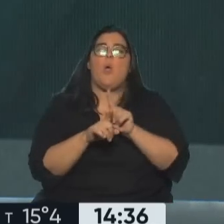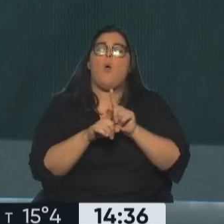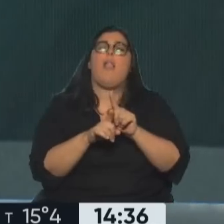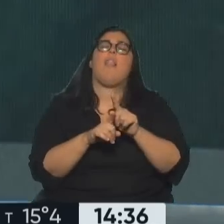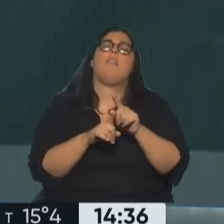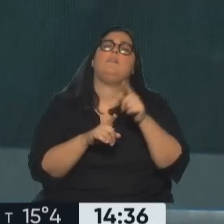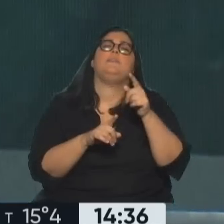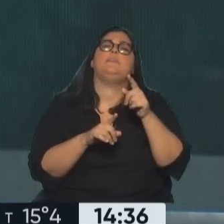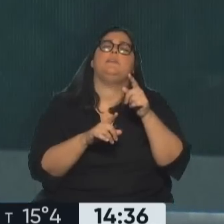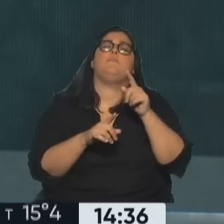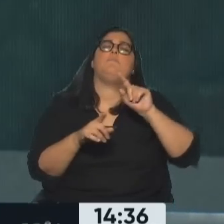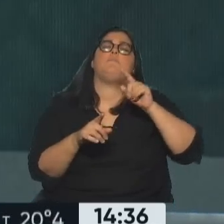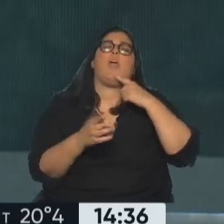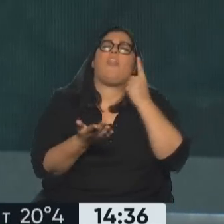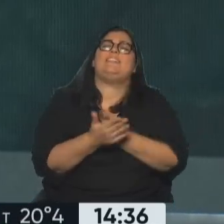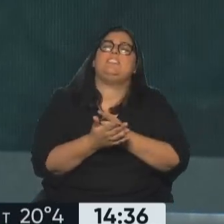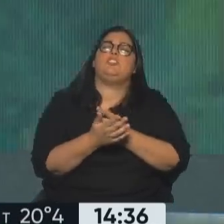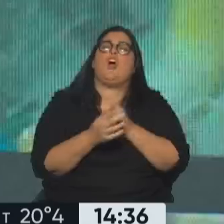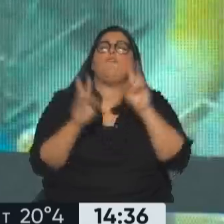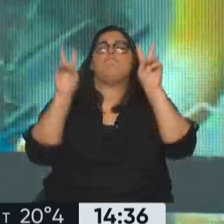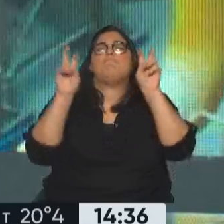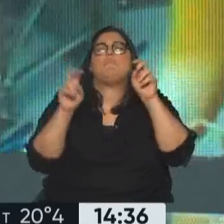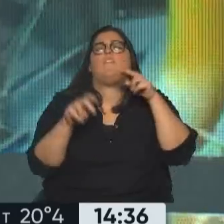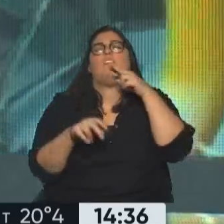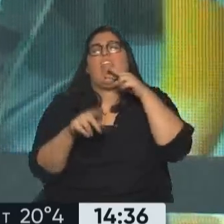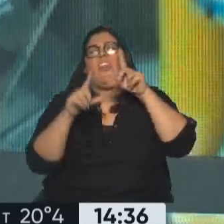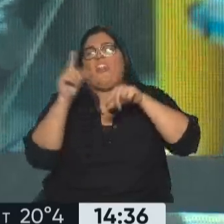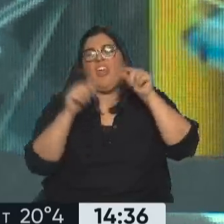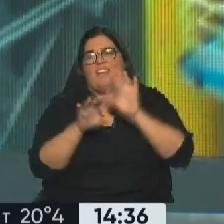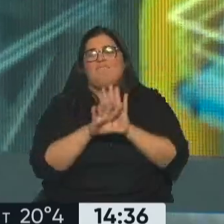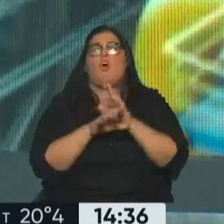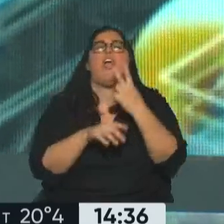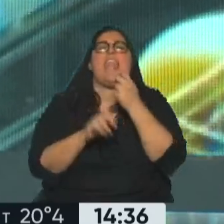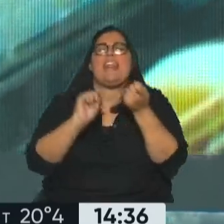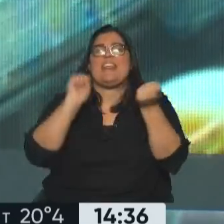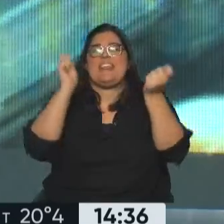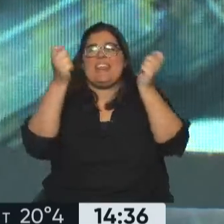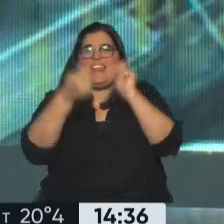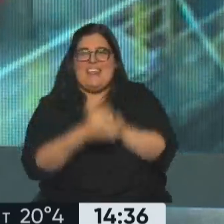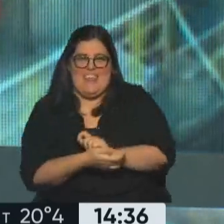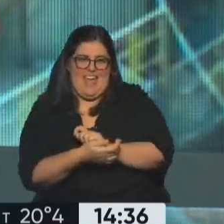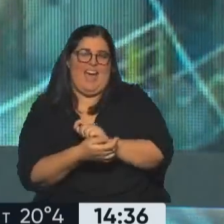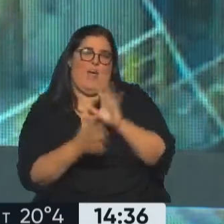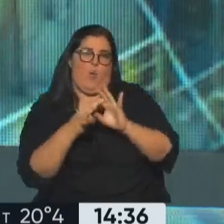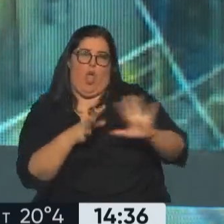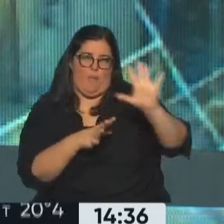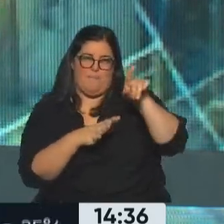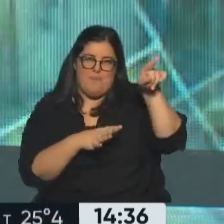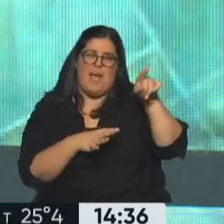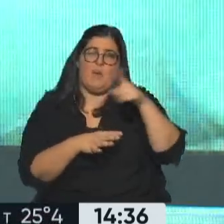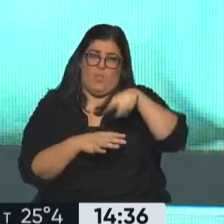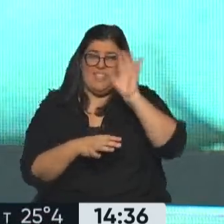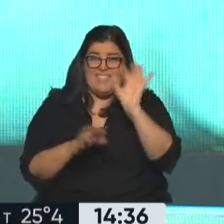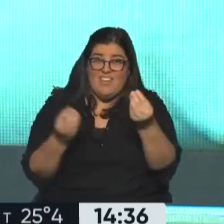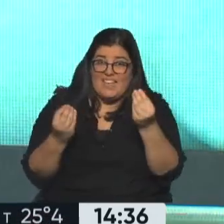era la política, digamos así, verde de mutación energética, de transformación energética de Europa. ¿Sabes lo que hicieron? La